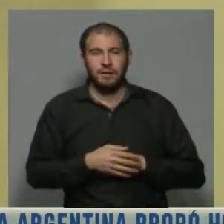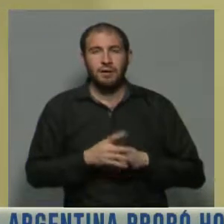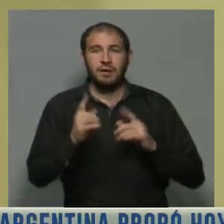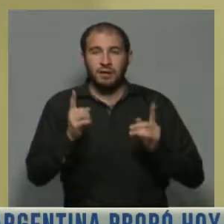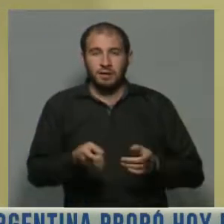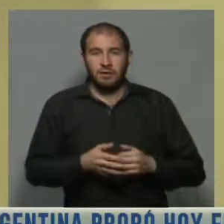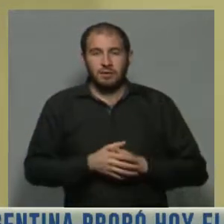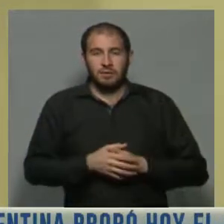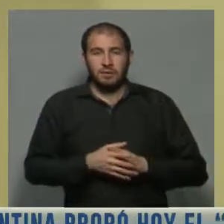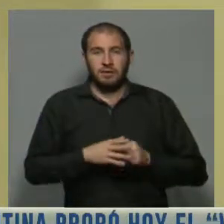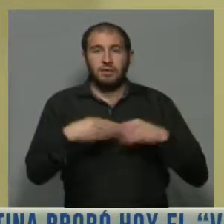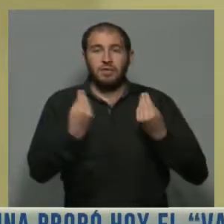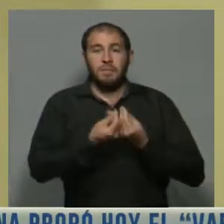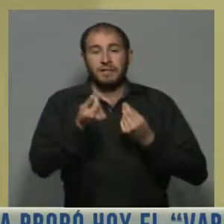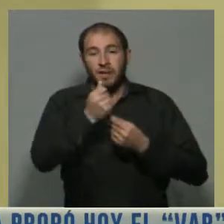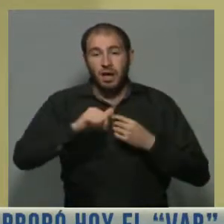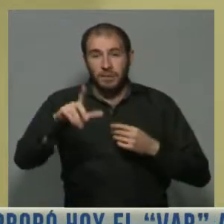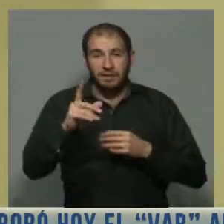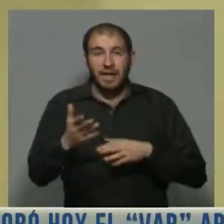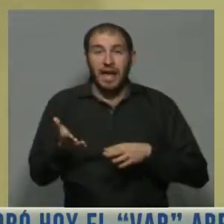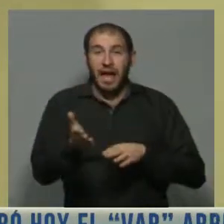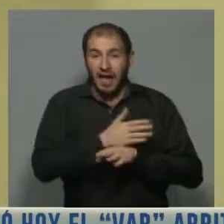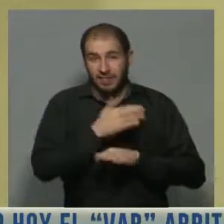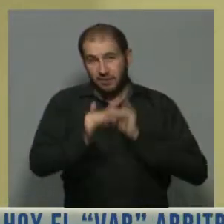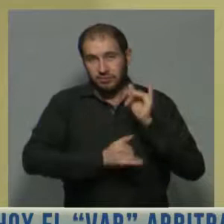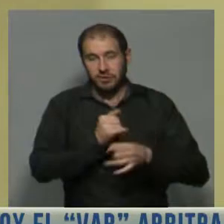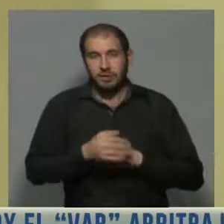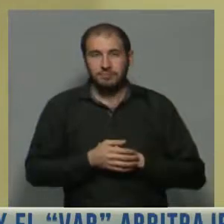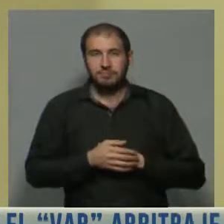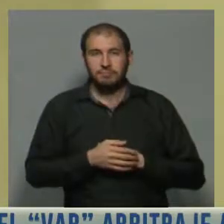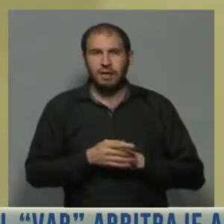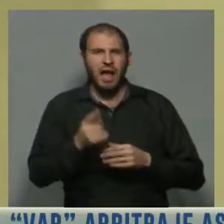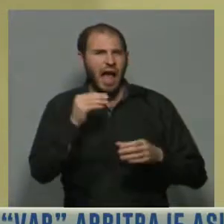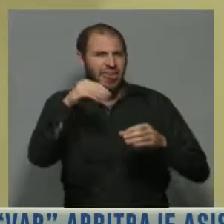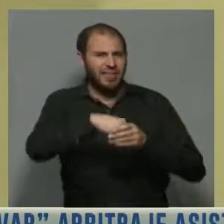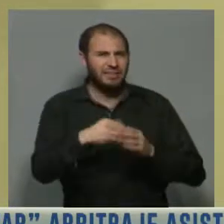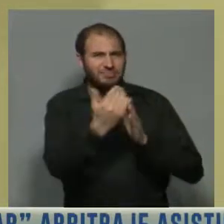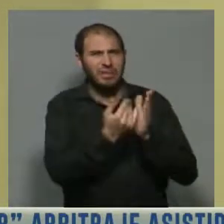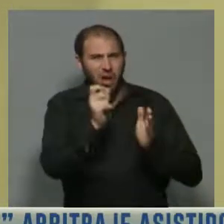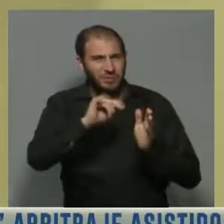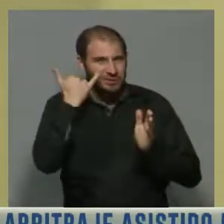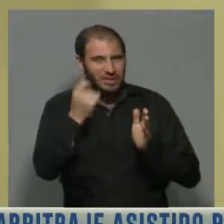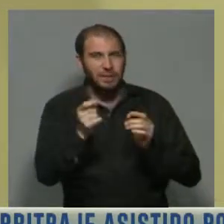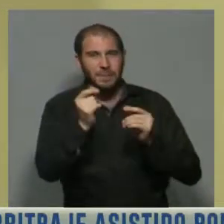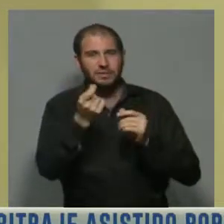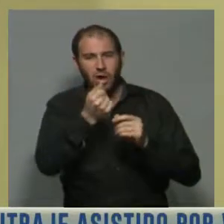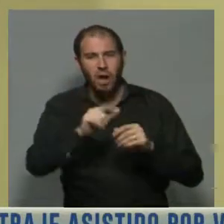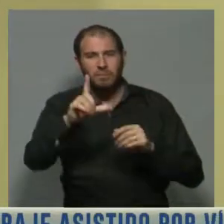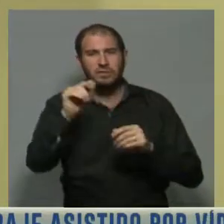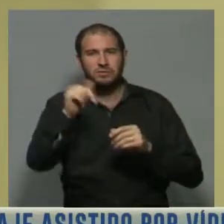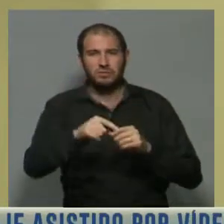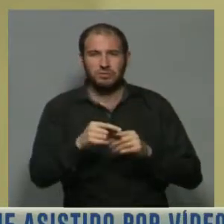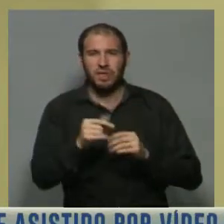justamente el número de la inflación que compartíamos hace poco, ¿estaban contemplados estos aumentos? El número de la inflación que se